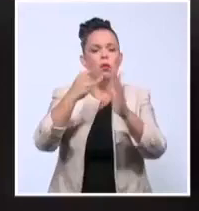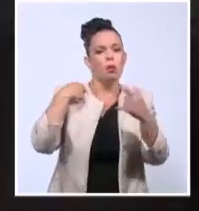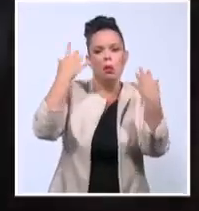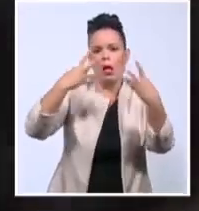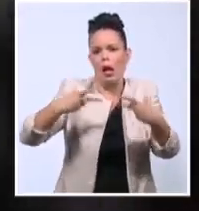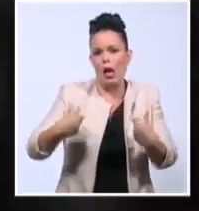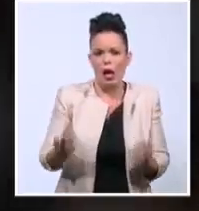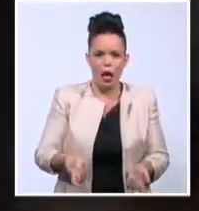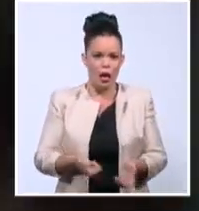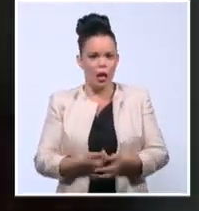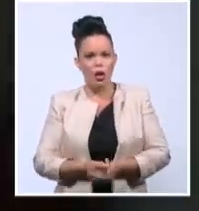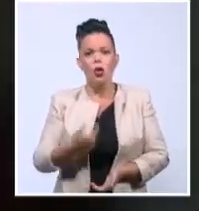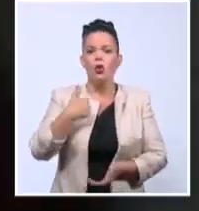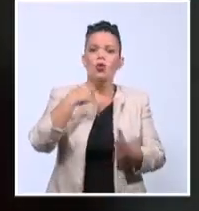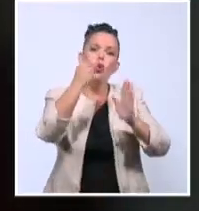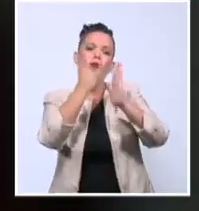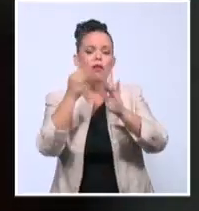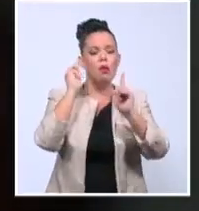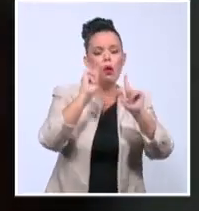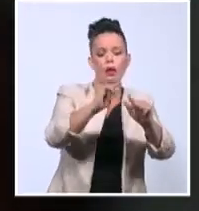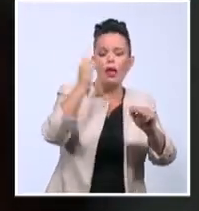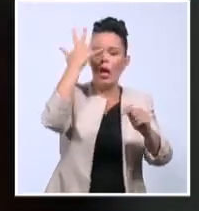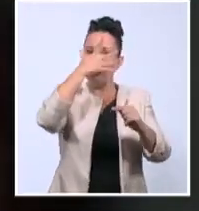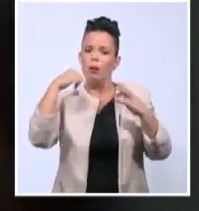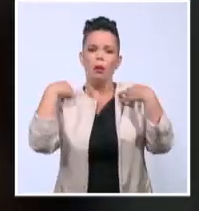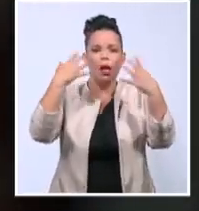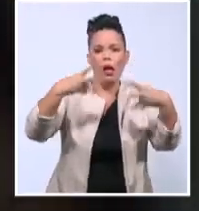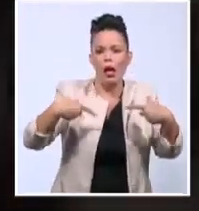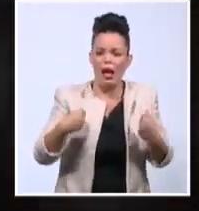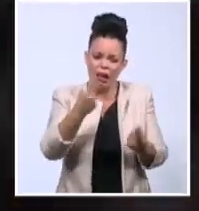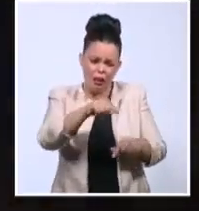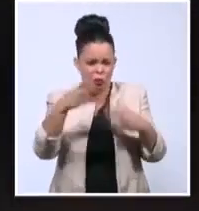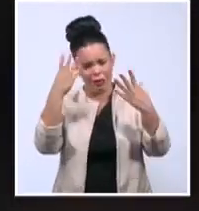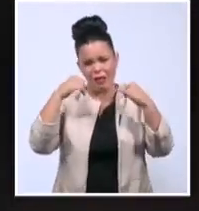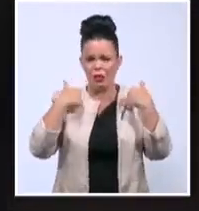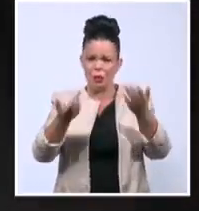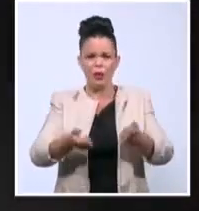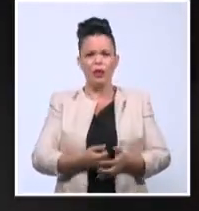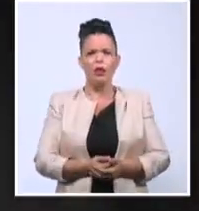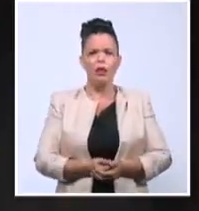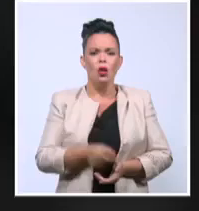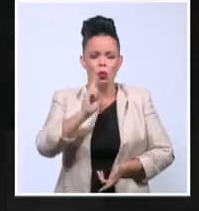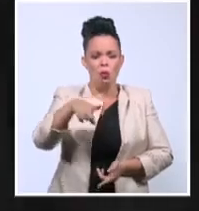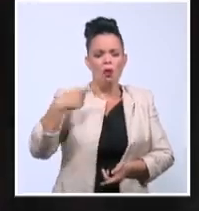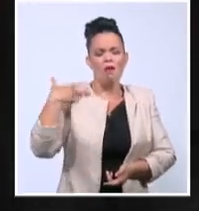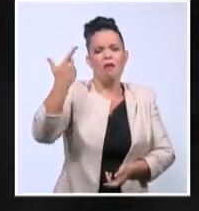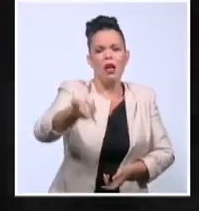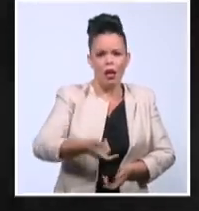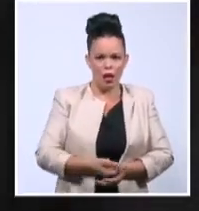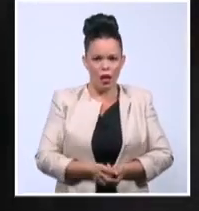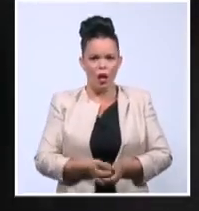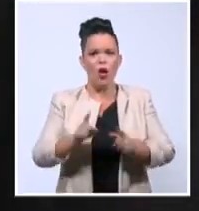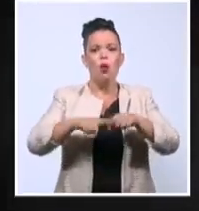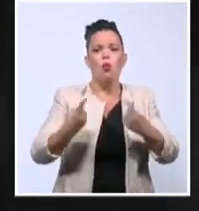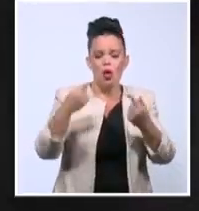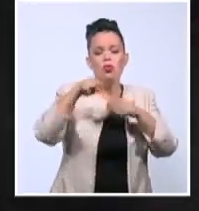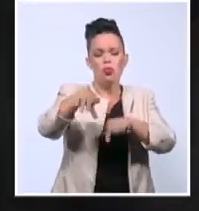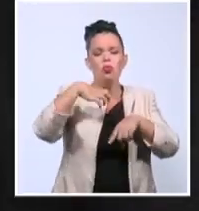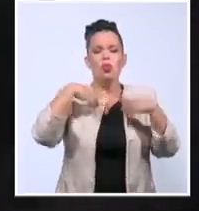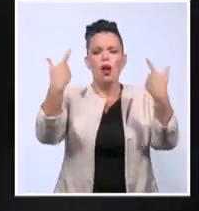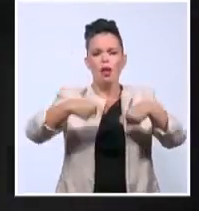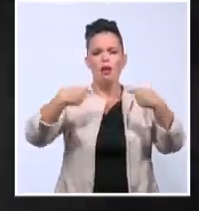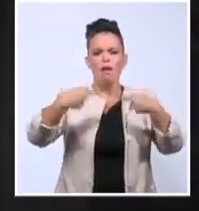día, estoy firmando día, firmalo por lo sea quien tú quieras. Firmalo como yo quiera, ella se me está firmando a mí. Por eso tiene que estar como estás haciendo cola. Por eso tiene que estar haciendo cola.